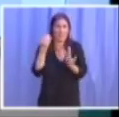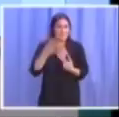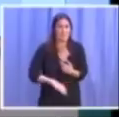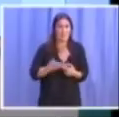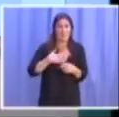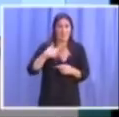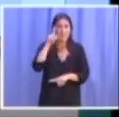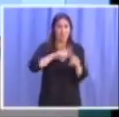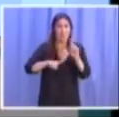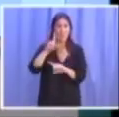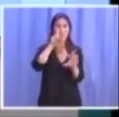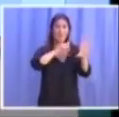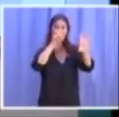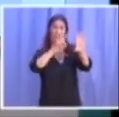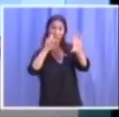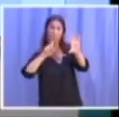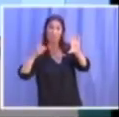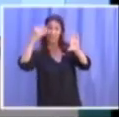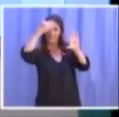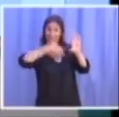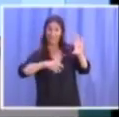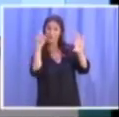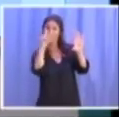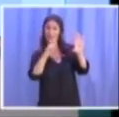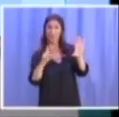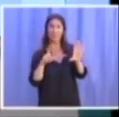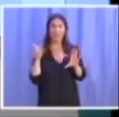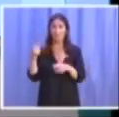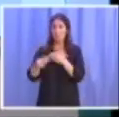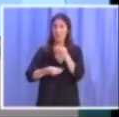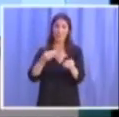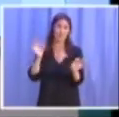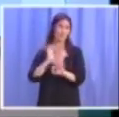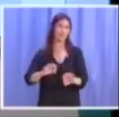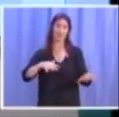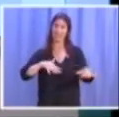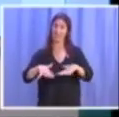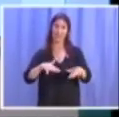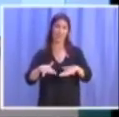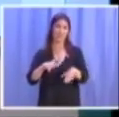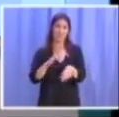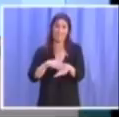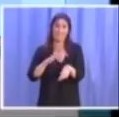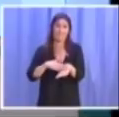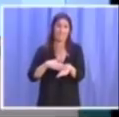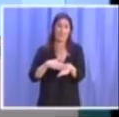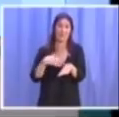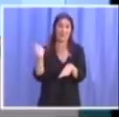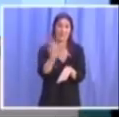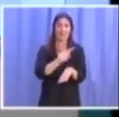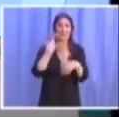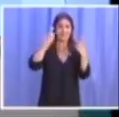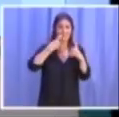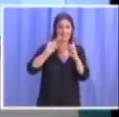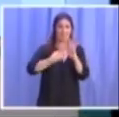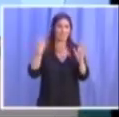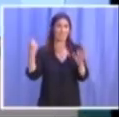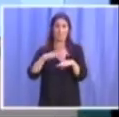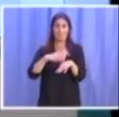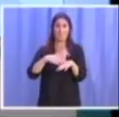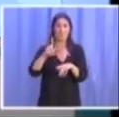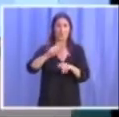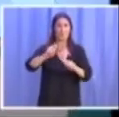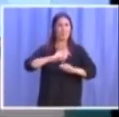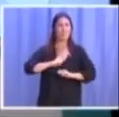El problema de los grafitis es que no ha hecho usted ni un solo actuación concreta para que lo podamos eliminar. Porque no le ha dado